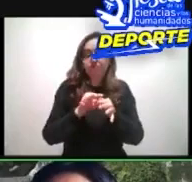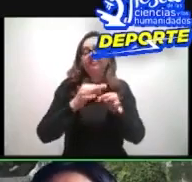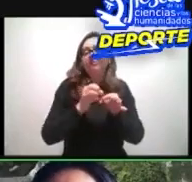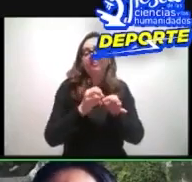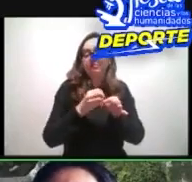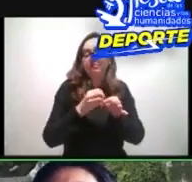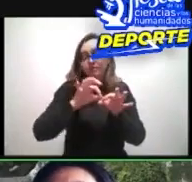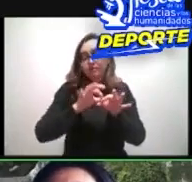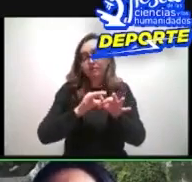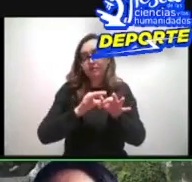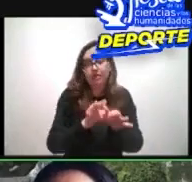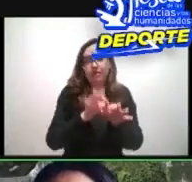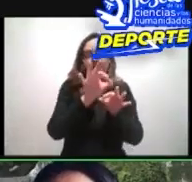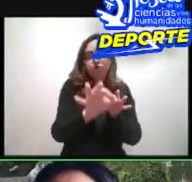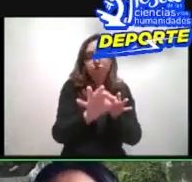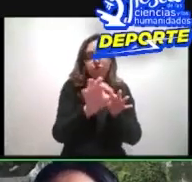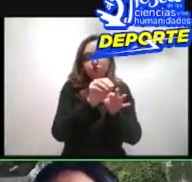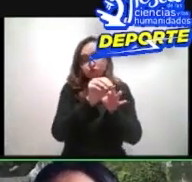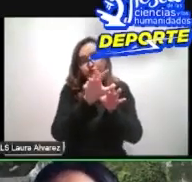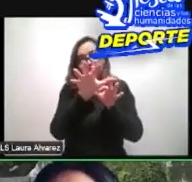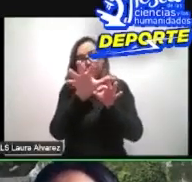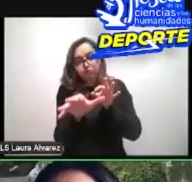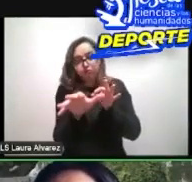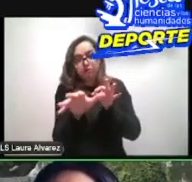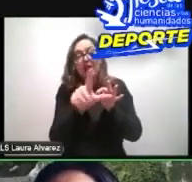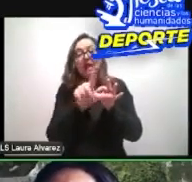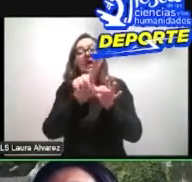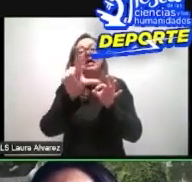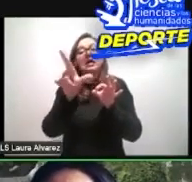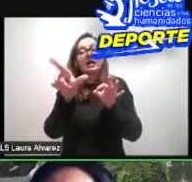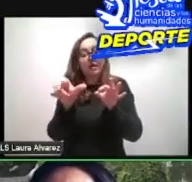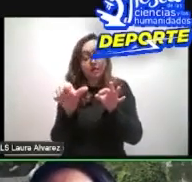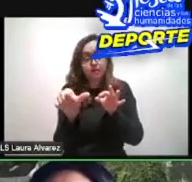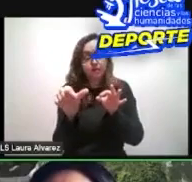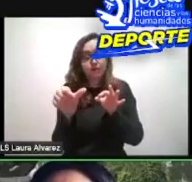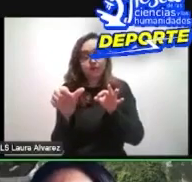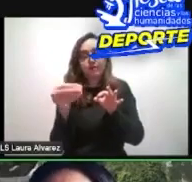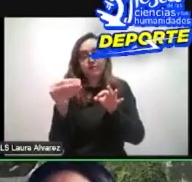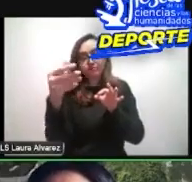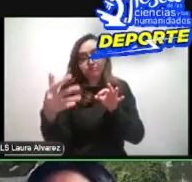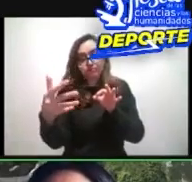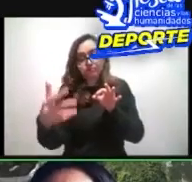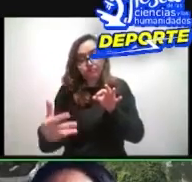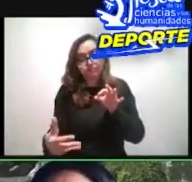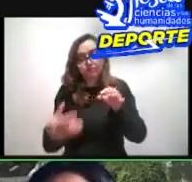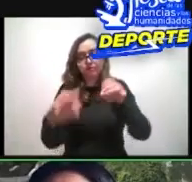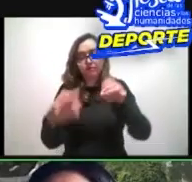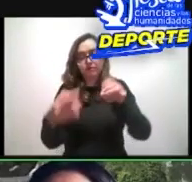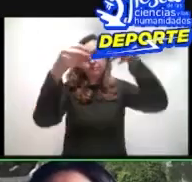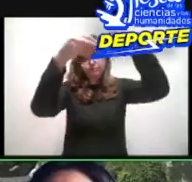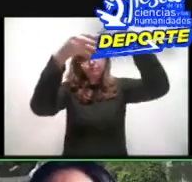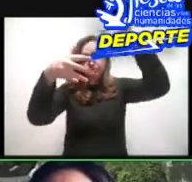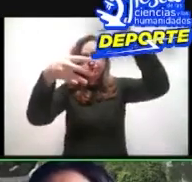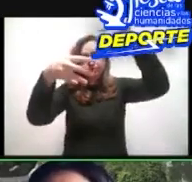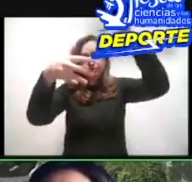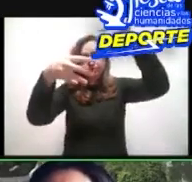neurona naciente. Finalmente, nuestra neurona va a ir migrando hasta que se diferencia. Esto precisamente